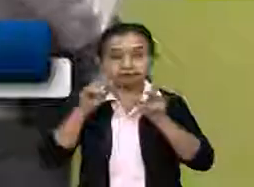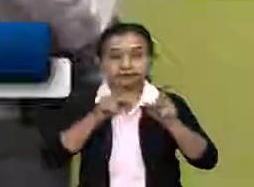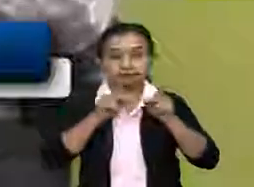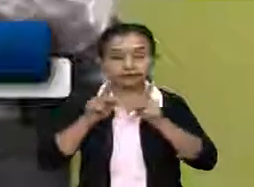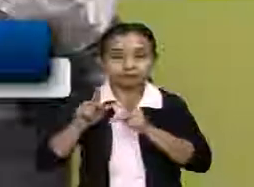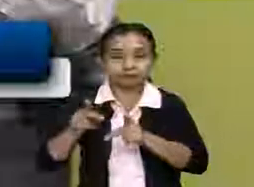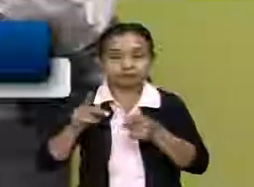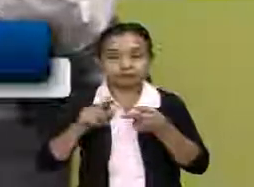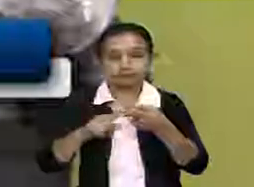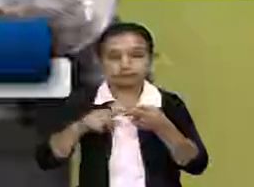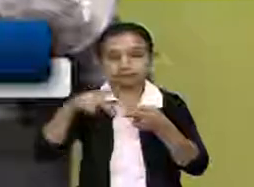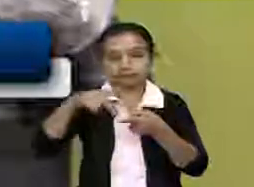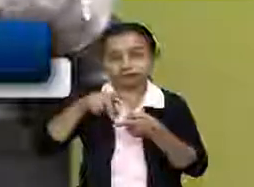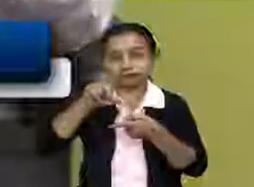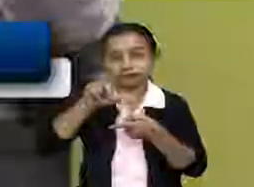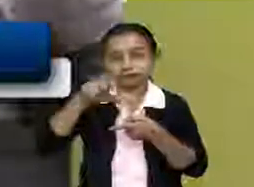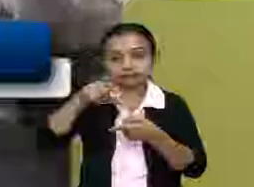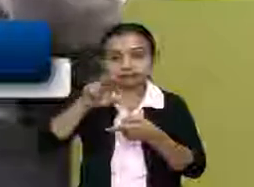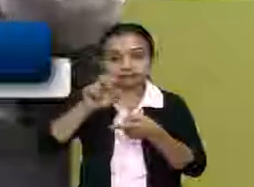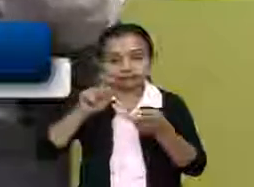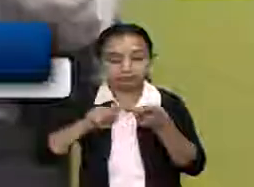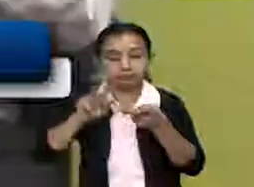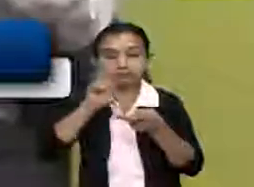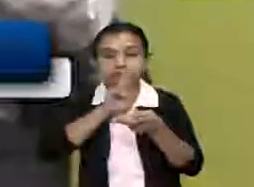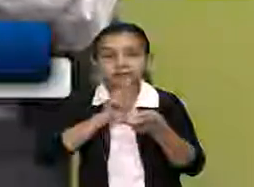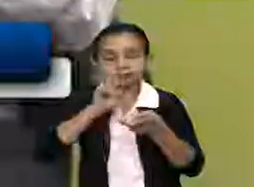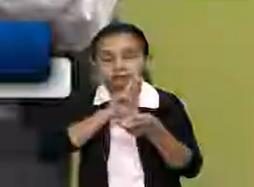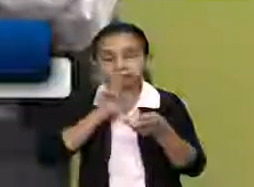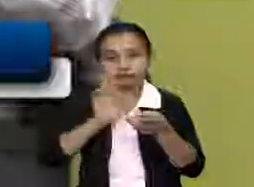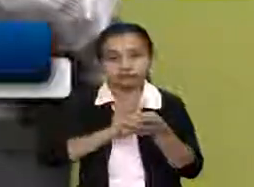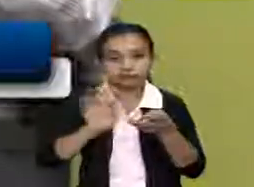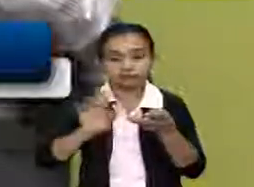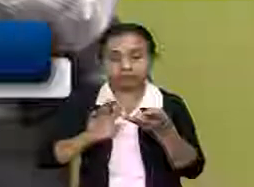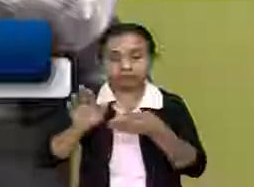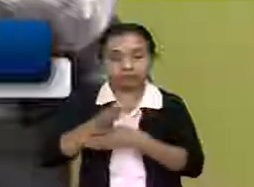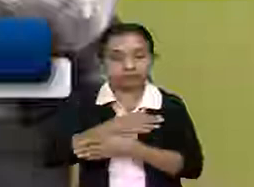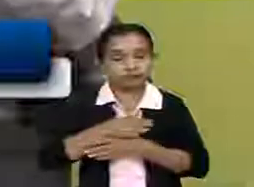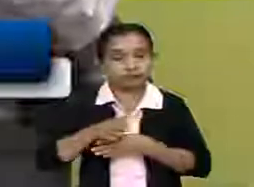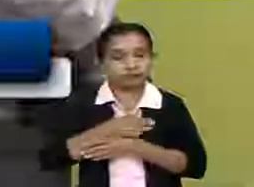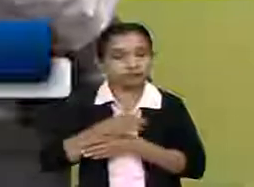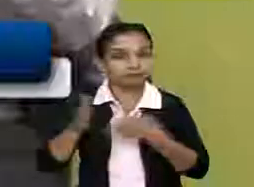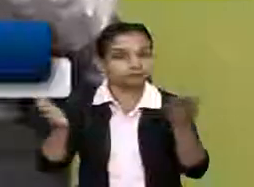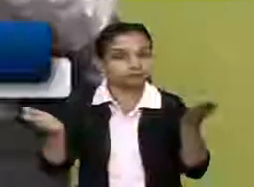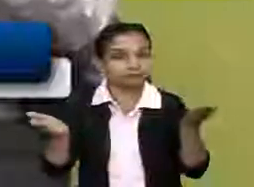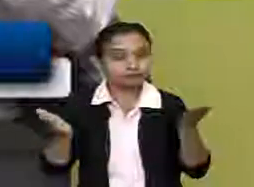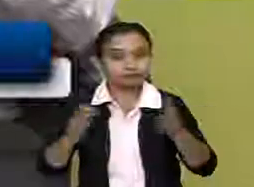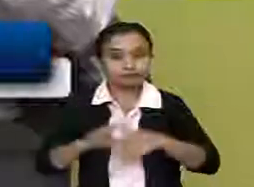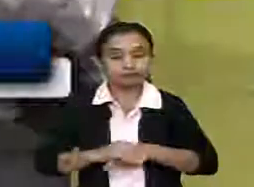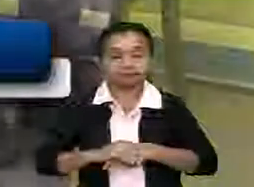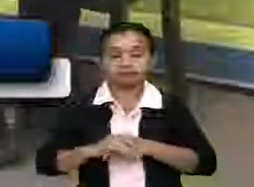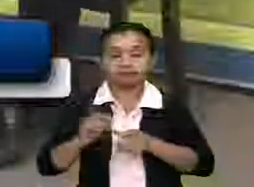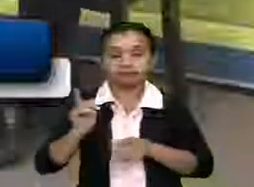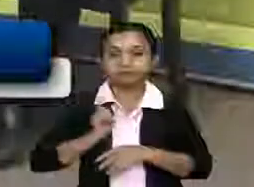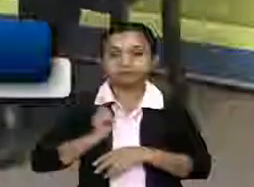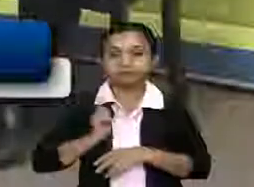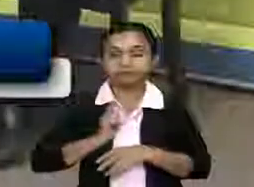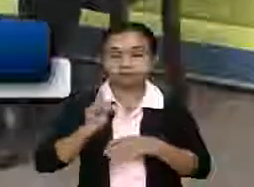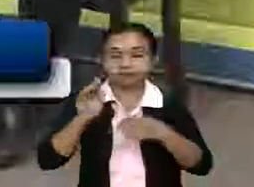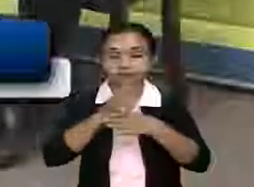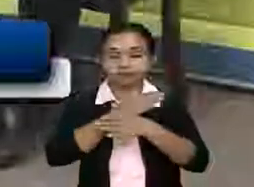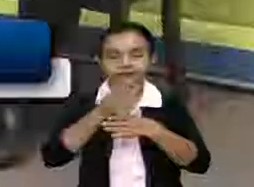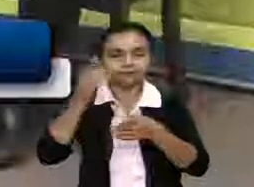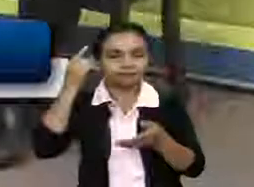tiene ser plaqueta plaqueta que tiene necesidad de glóbulos rojos glóbulos rojos etcétera entonces la existe una serie de